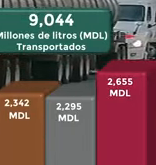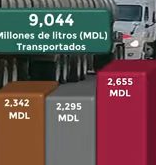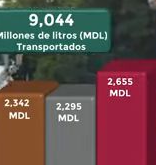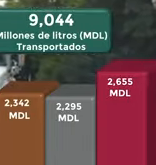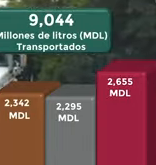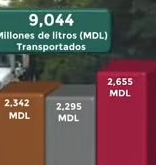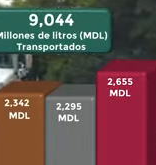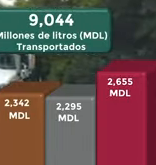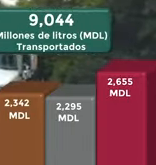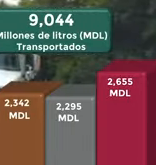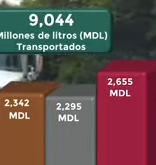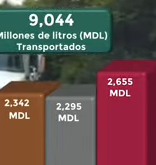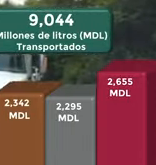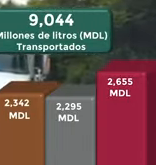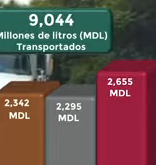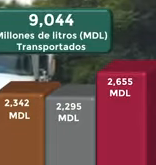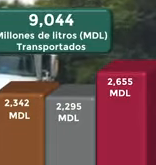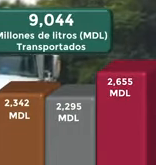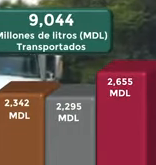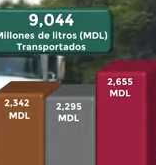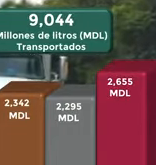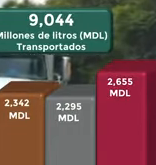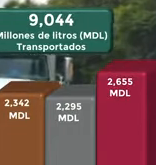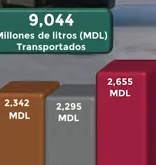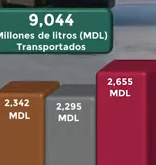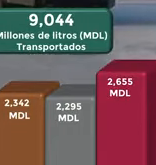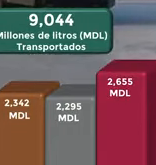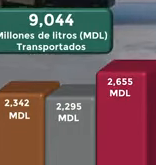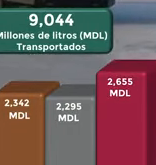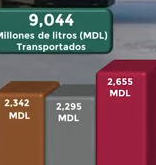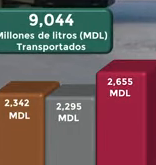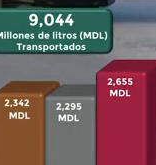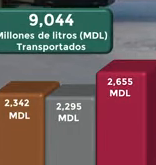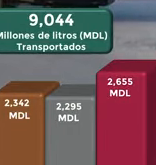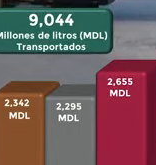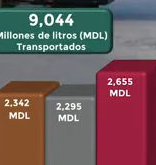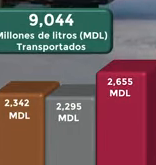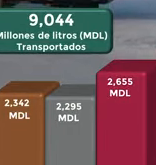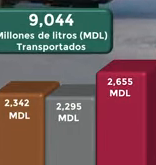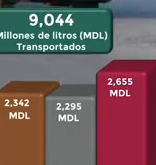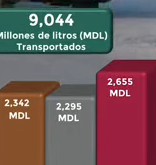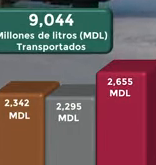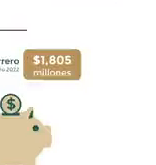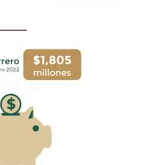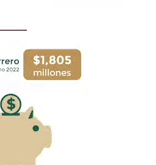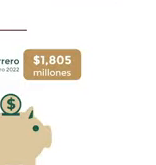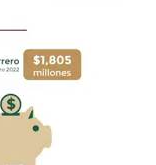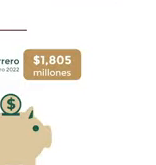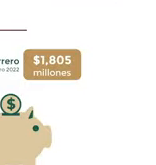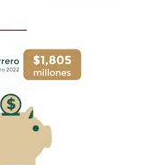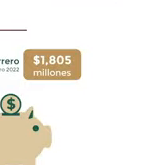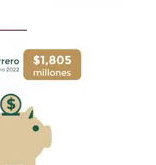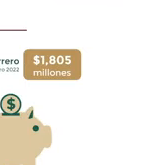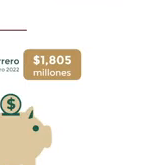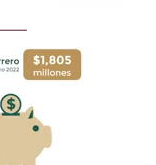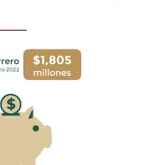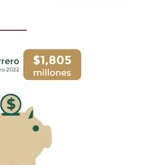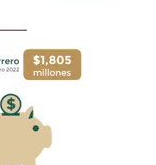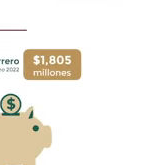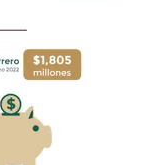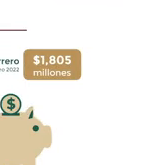ha transportado en los 4 años de la presente administración 9.044 millones de litros de hidrocarburos. En la prevención de toma